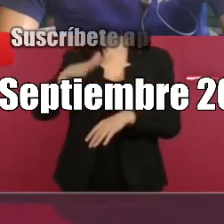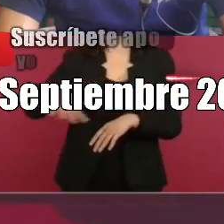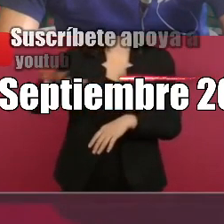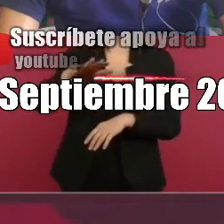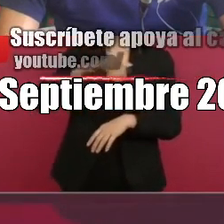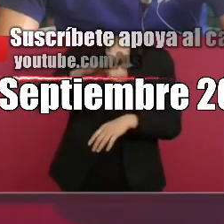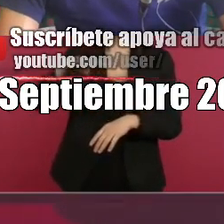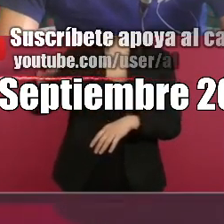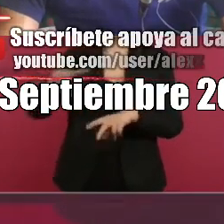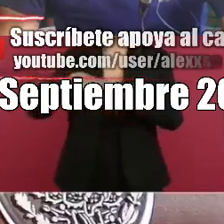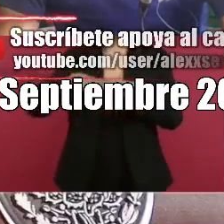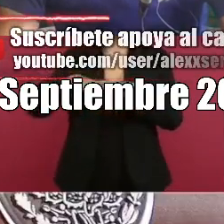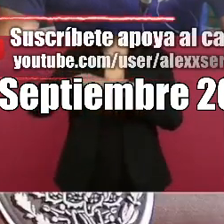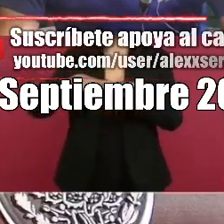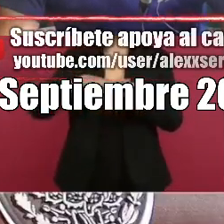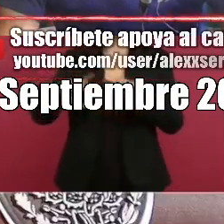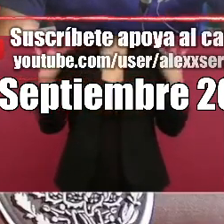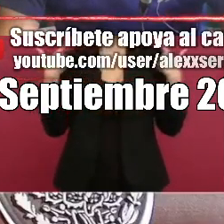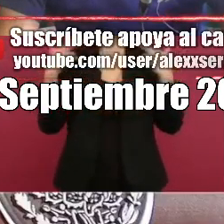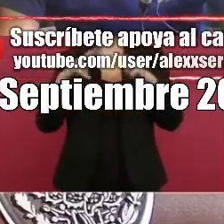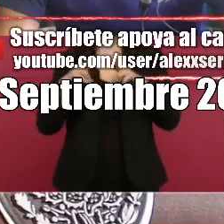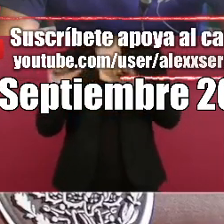Michoacán, varios días,